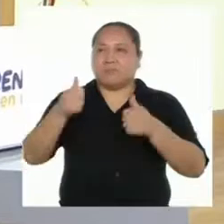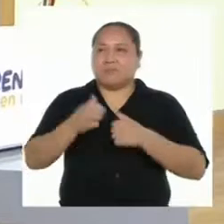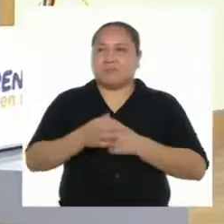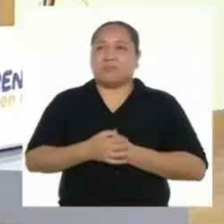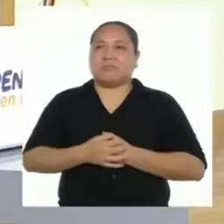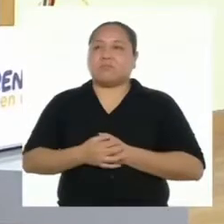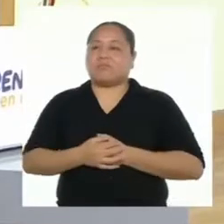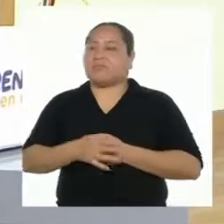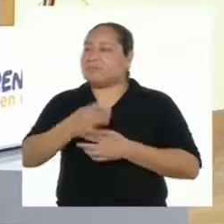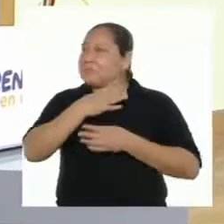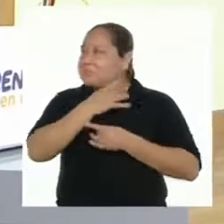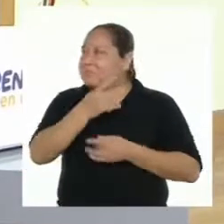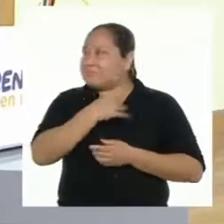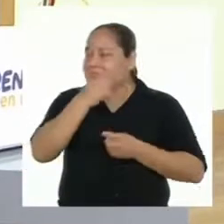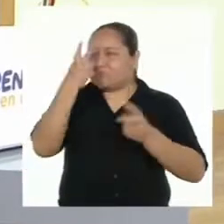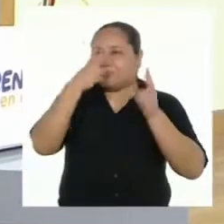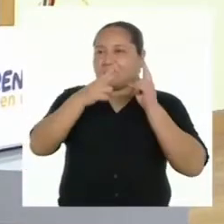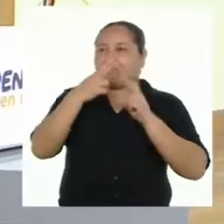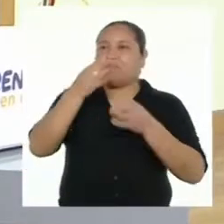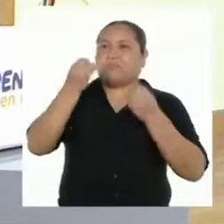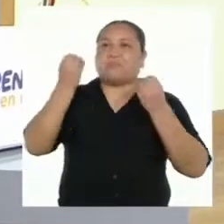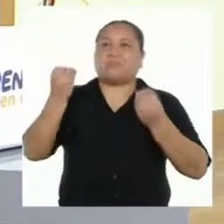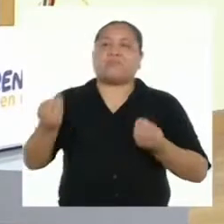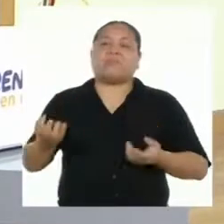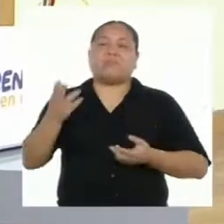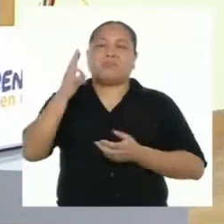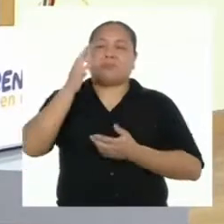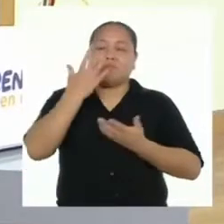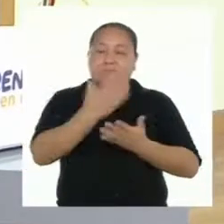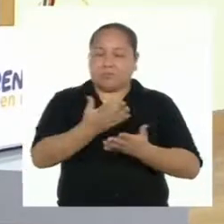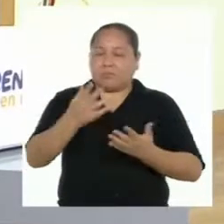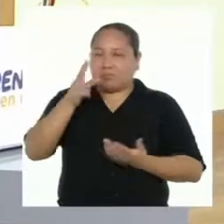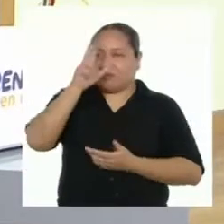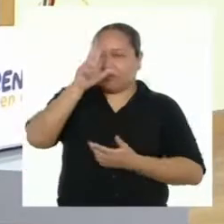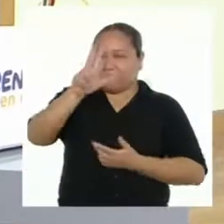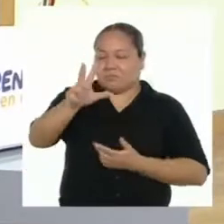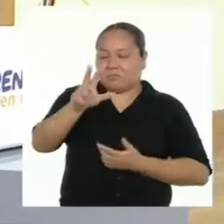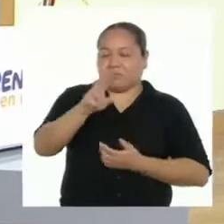Correcto. Es interesante ver cómo un objeto en 3